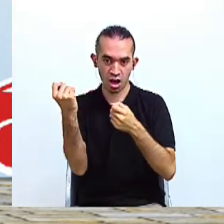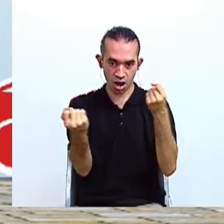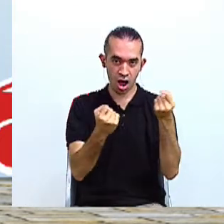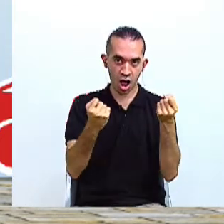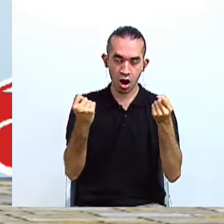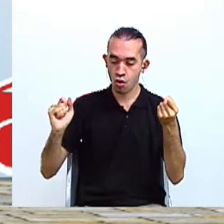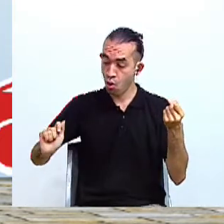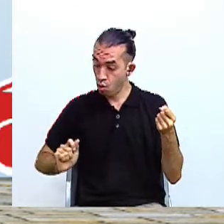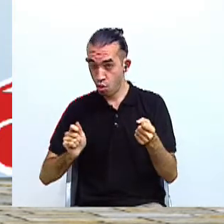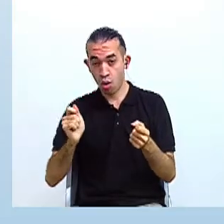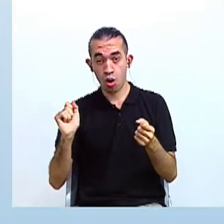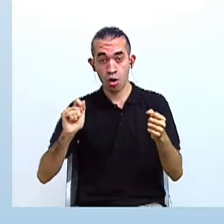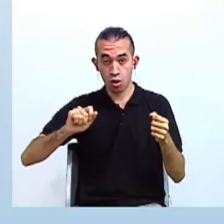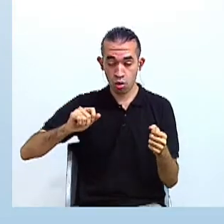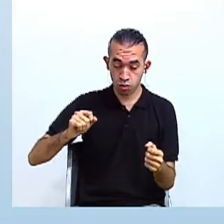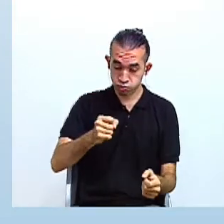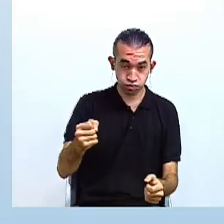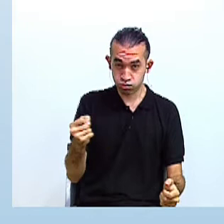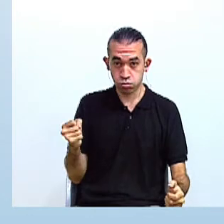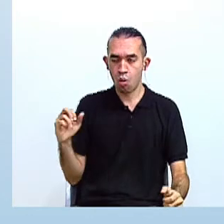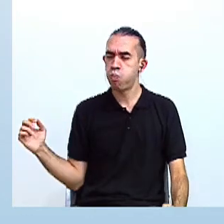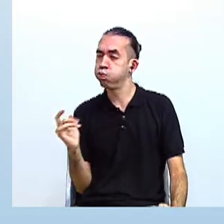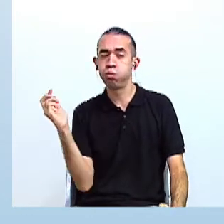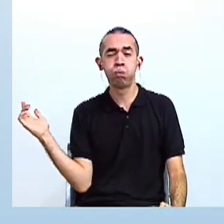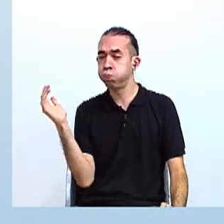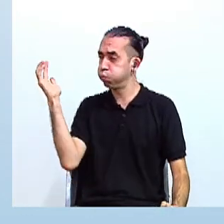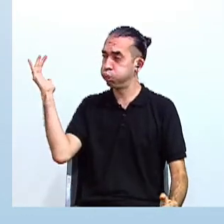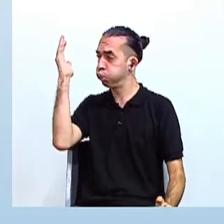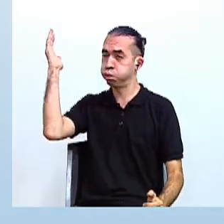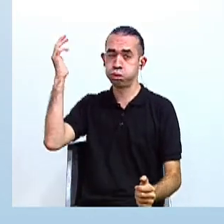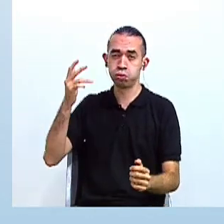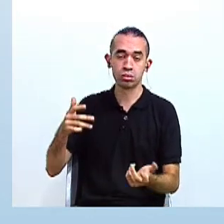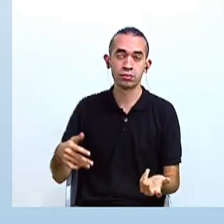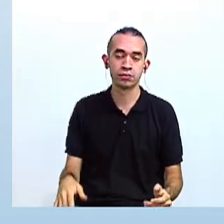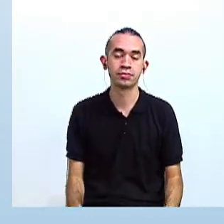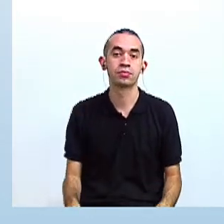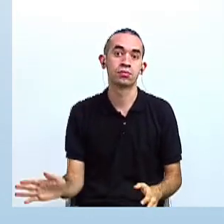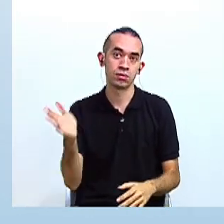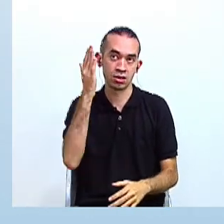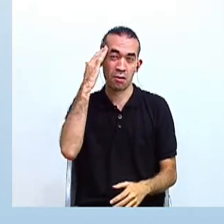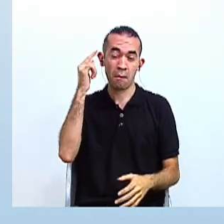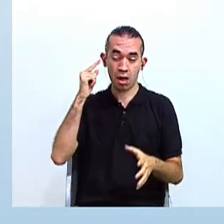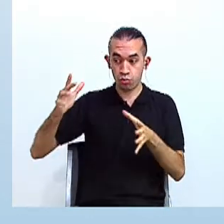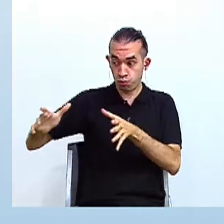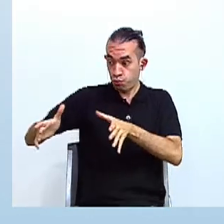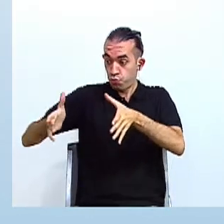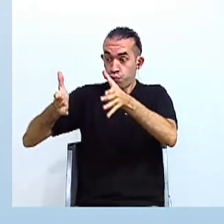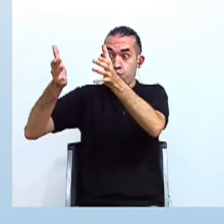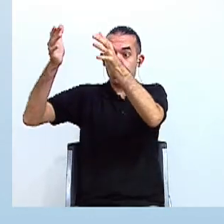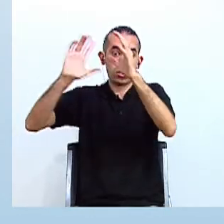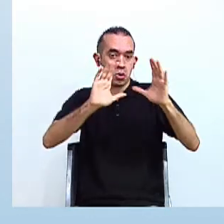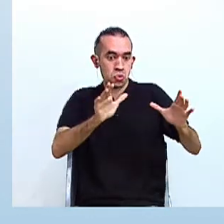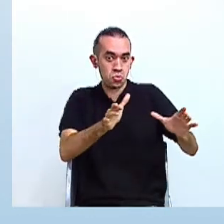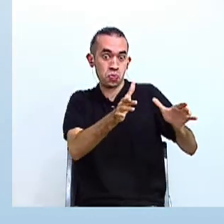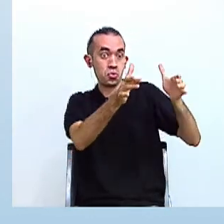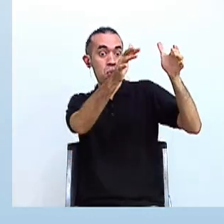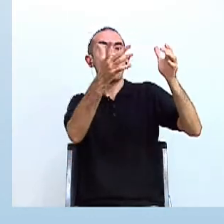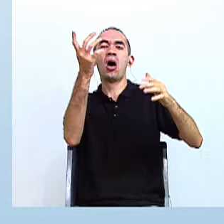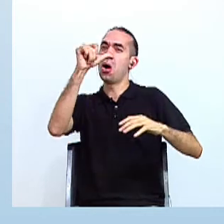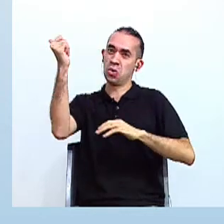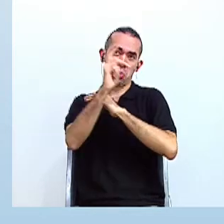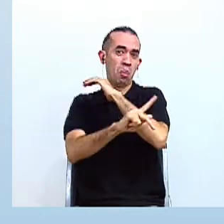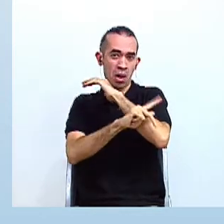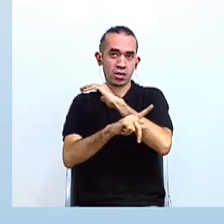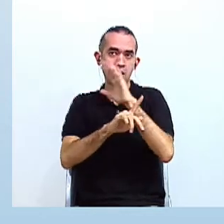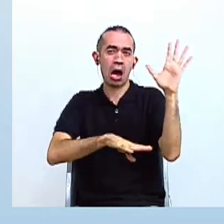de las emisiones de dióxido de carbono. En los países donde existen estas plantas de generación térmica, también son